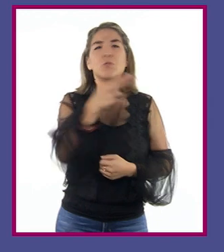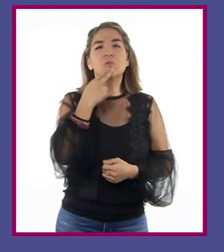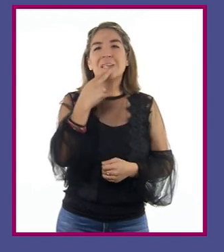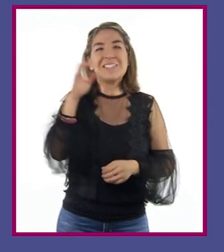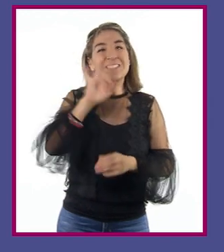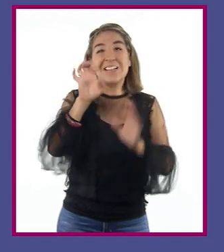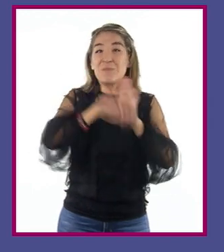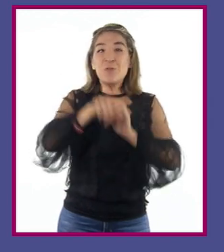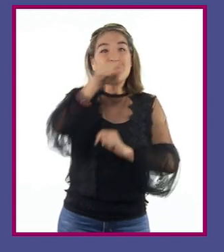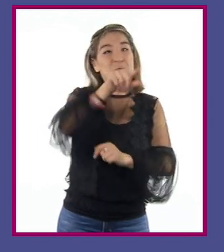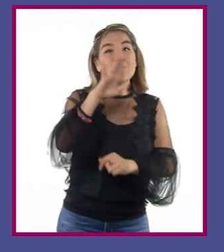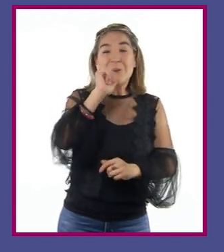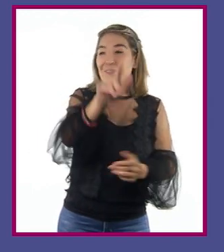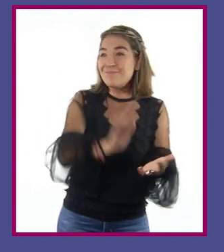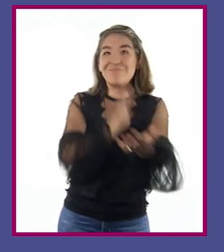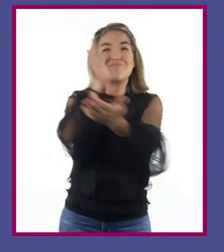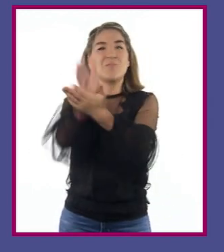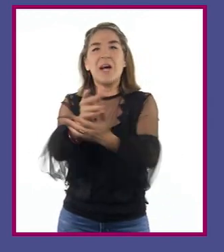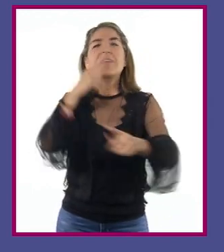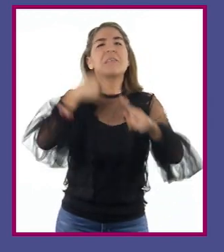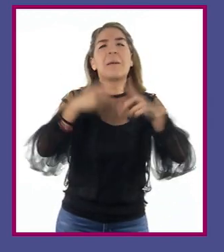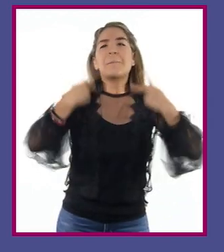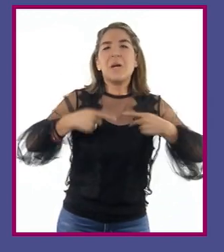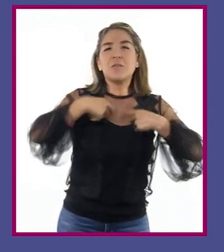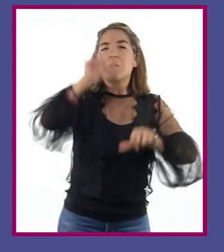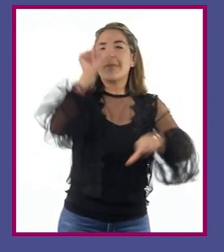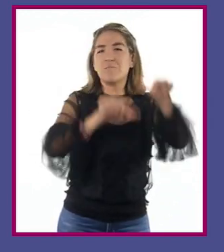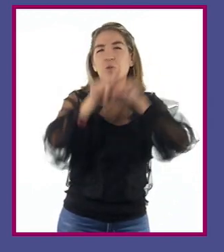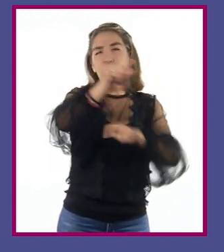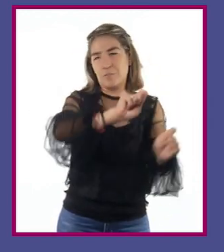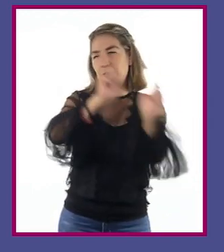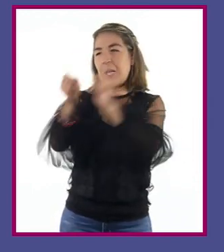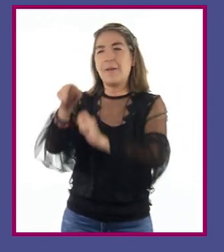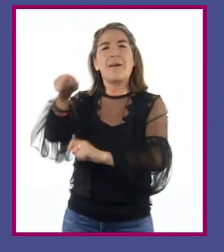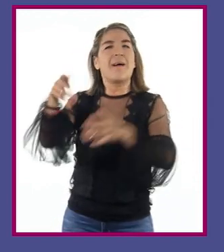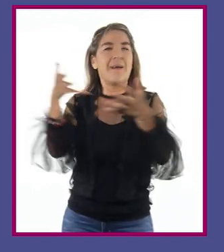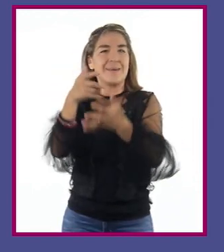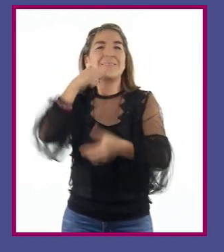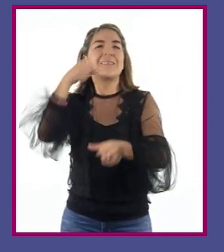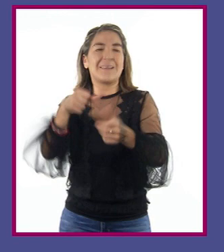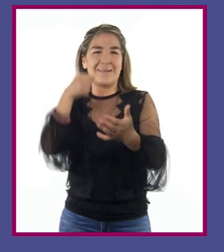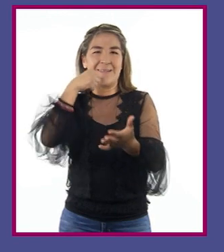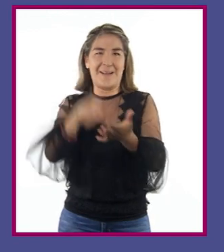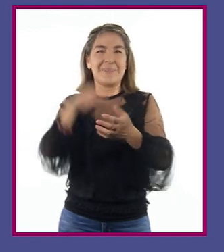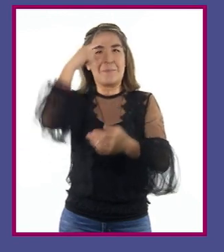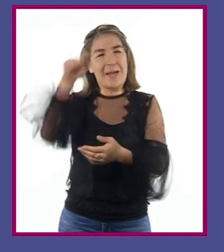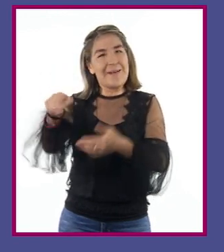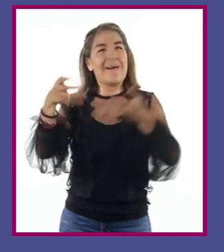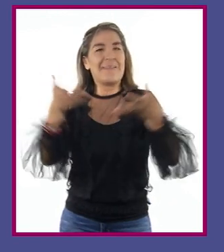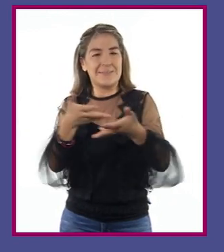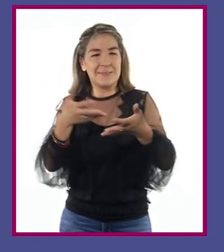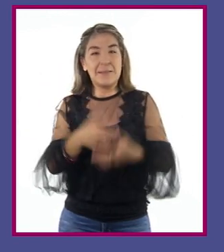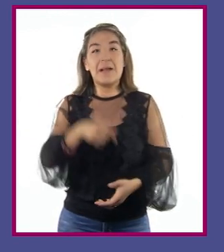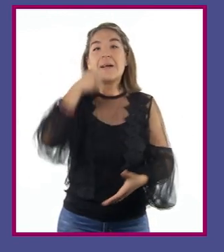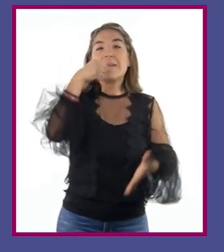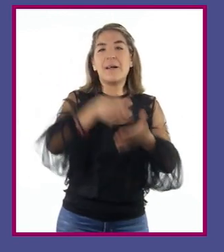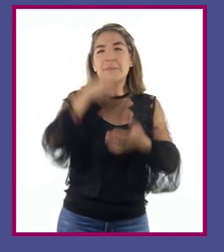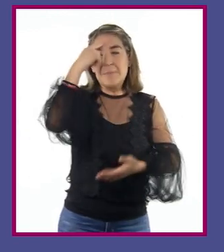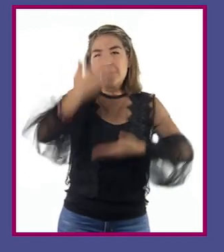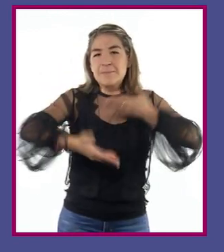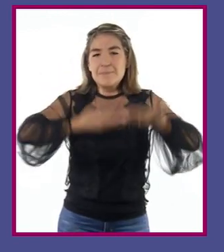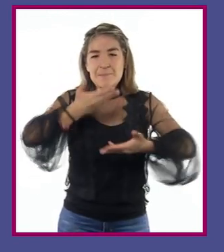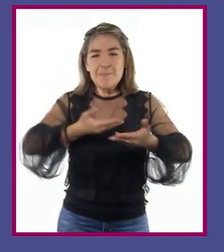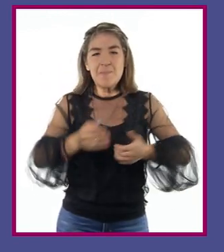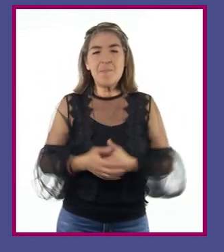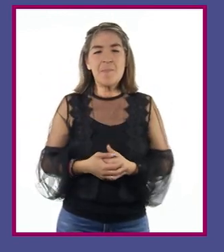puedes realizar un trámite personalmente y autorizas que alguien más lo haga en tu representación. Carta de presentación o de